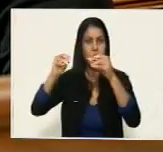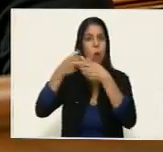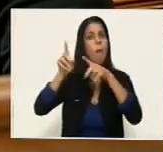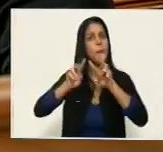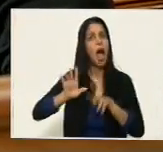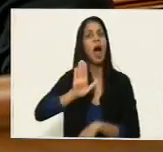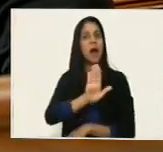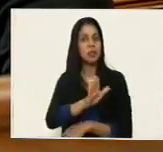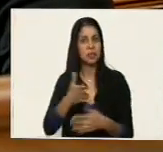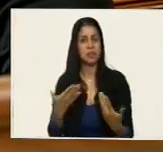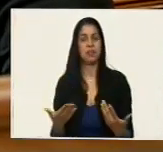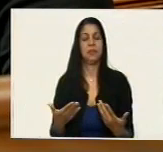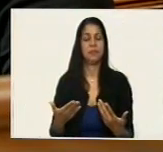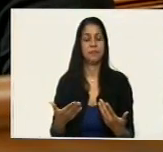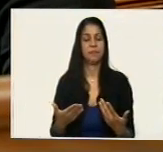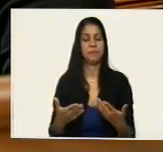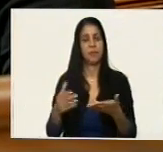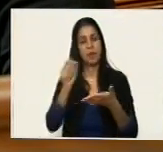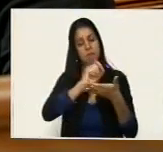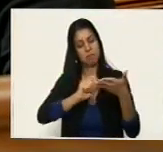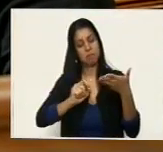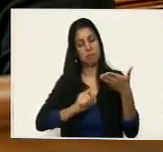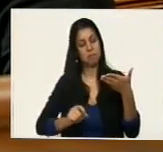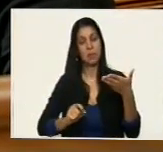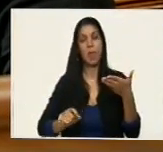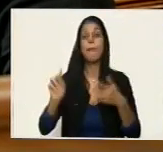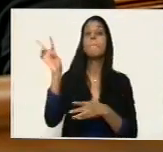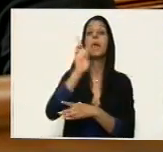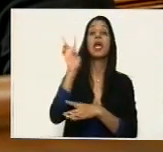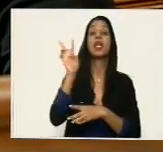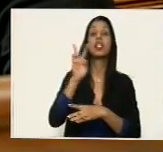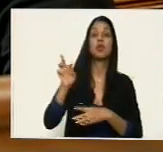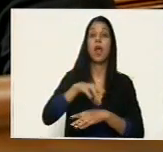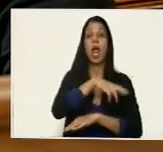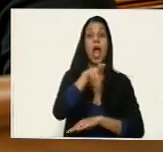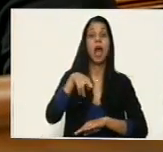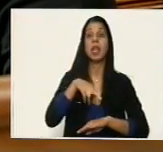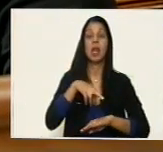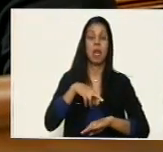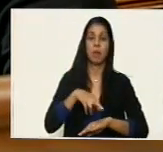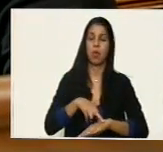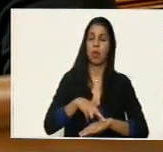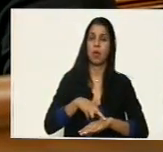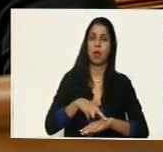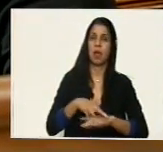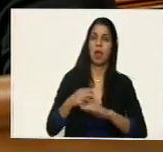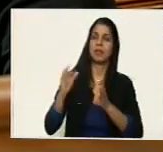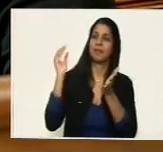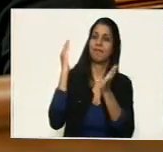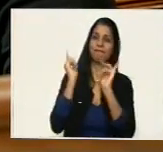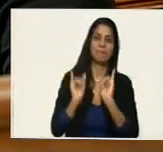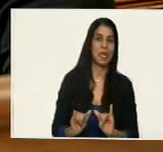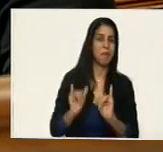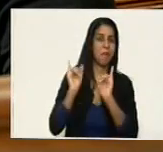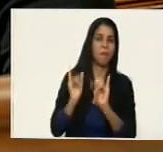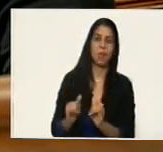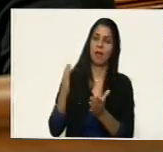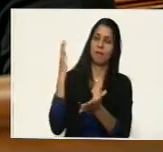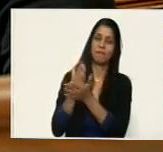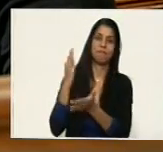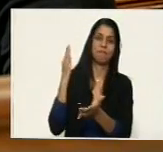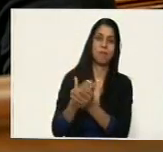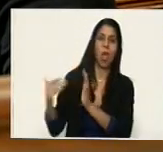controversias, considerando que la República Bolivariana de Venezuela es sometida a estas